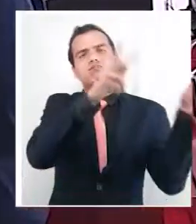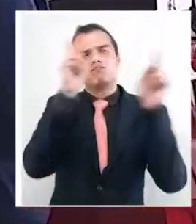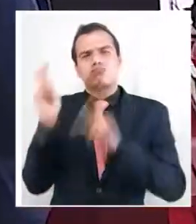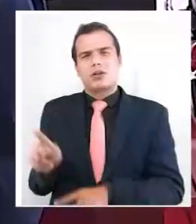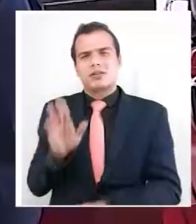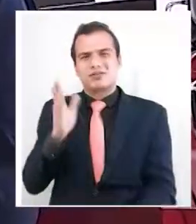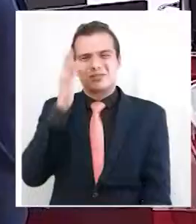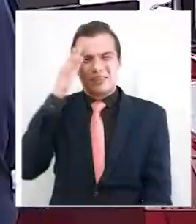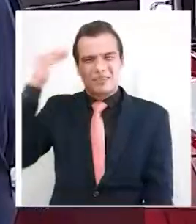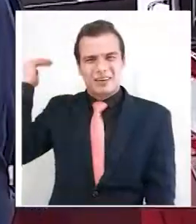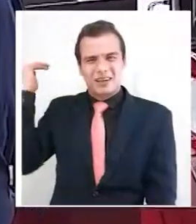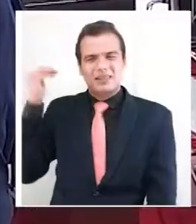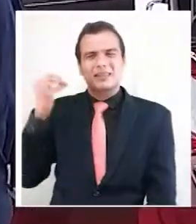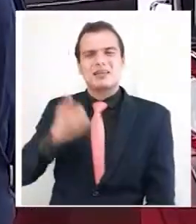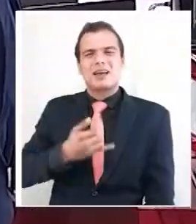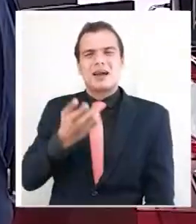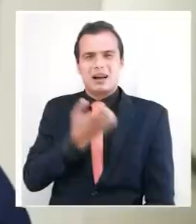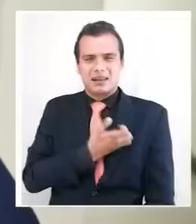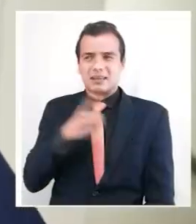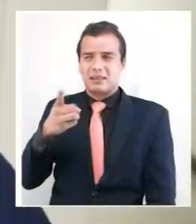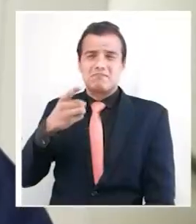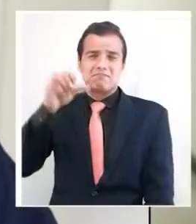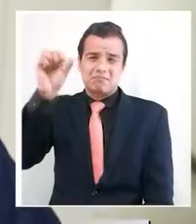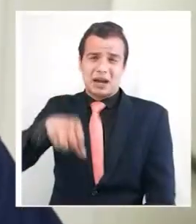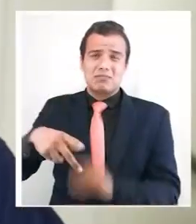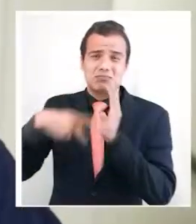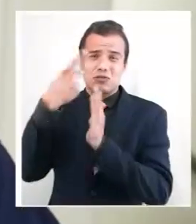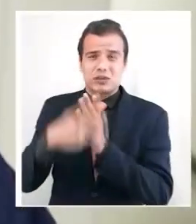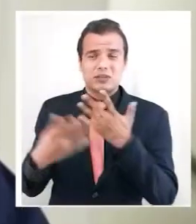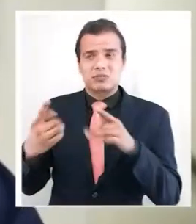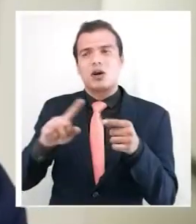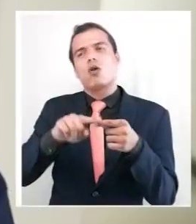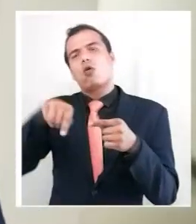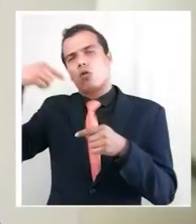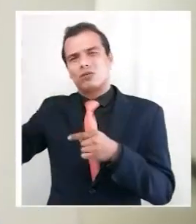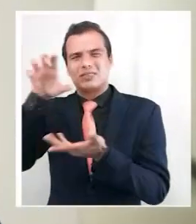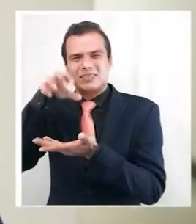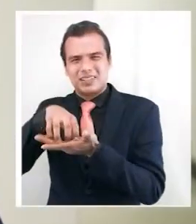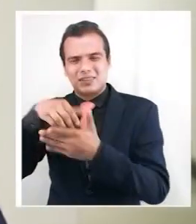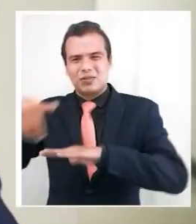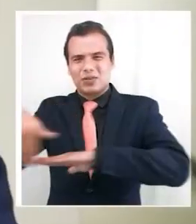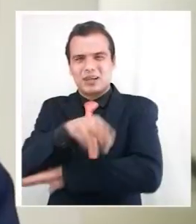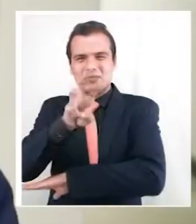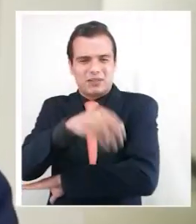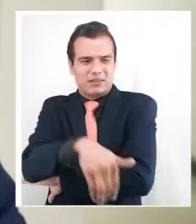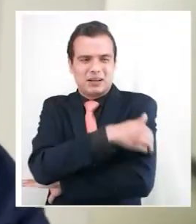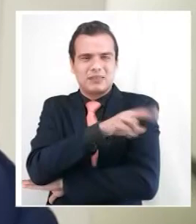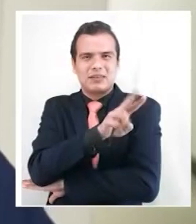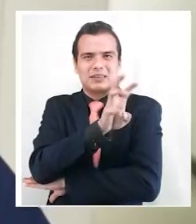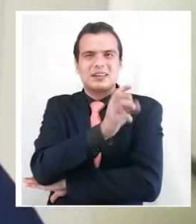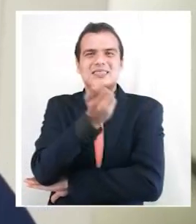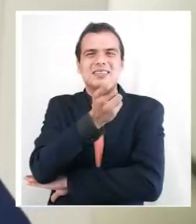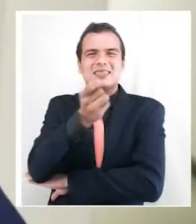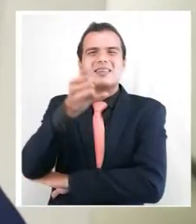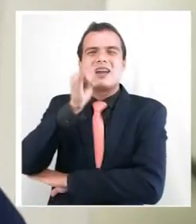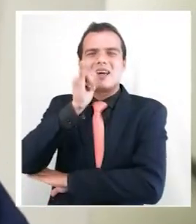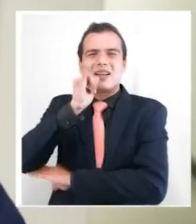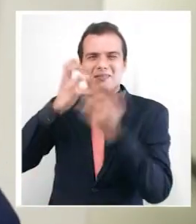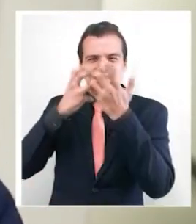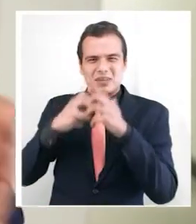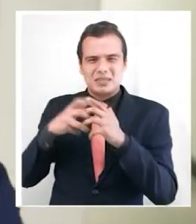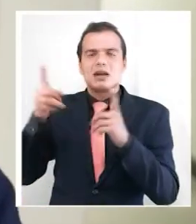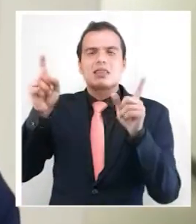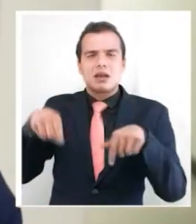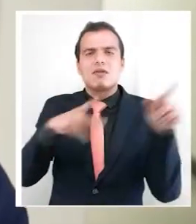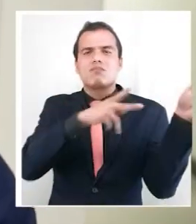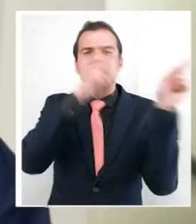una de las megaobras fallidas del alcalde Ospina. Llevamos y nos avanzamos y llegamos a la octava con 23, por los lados de Postobón, hay que